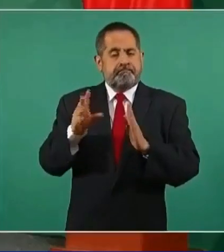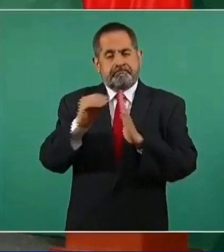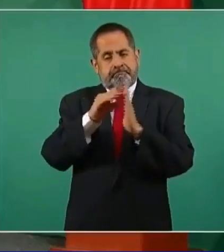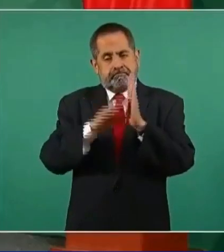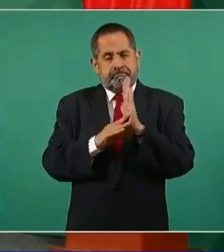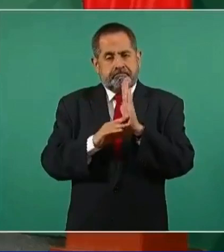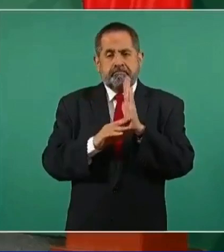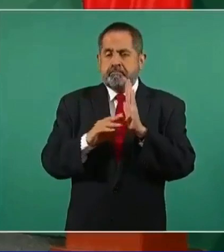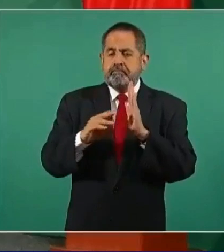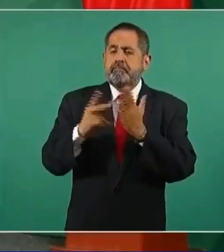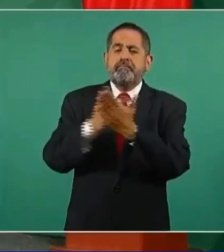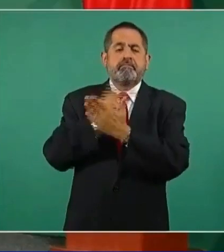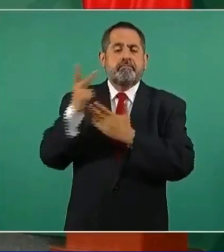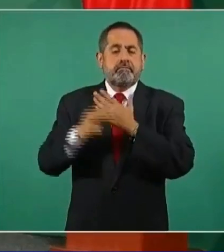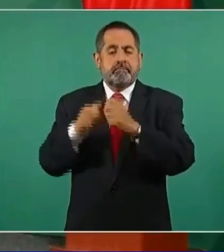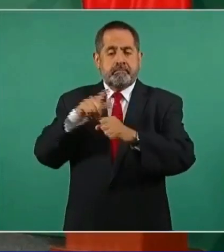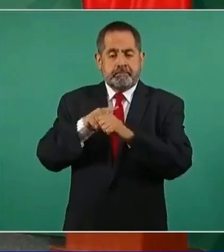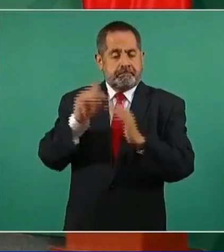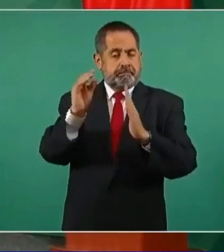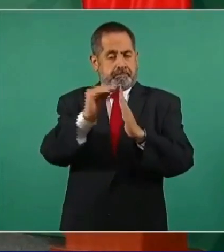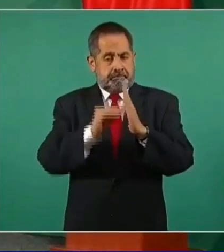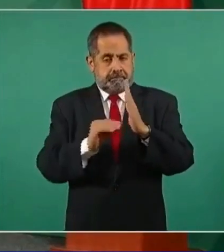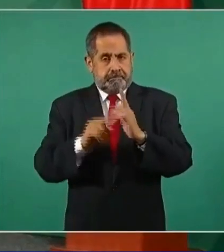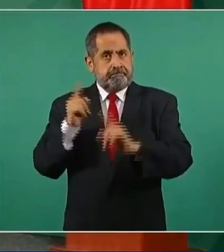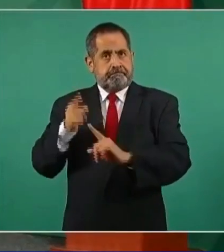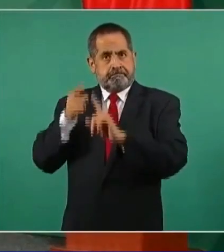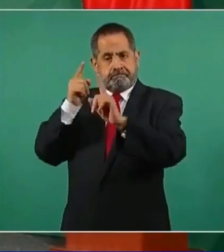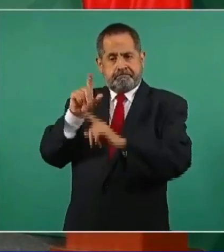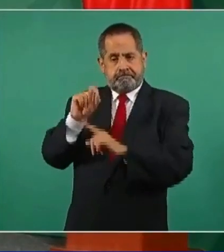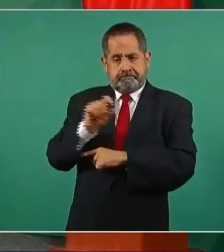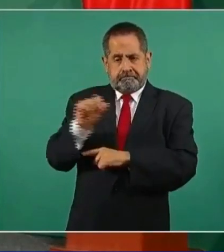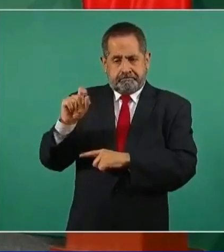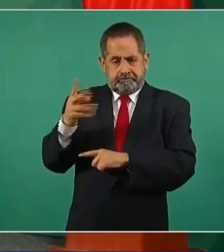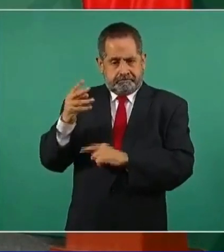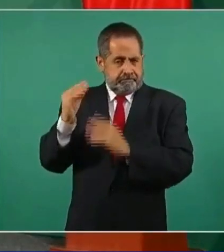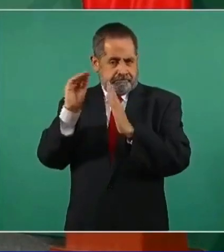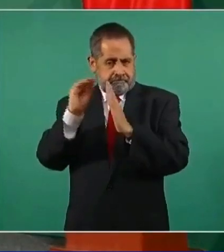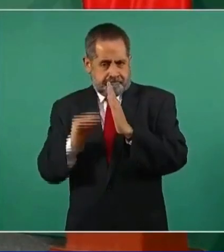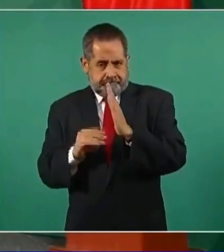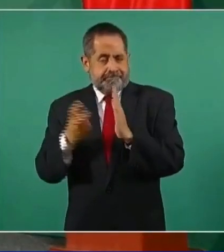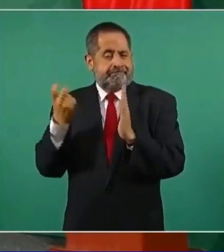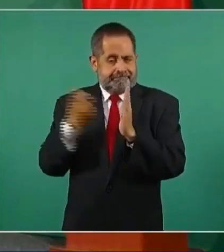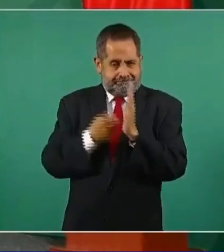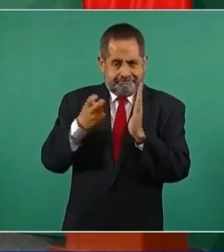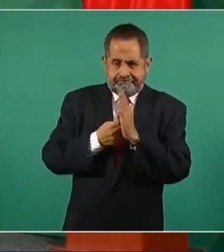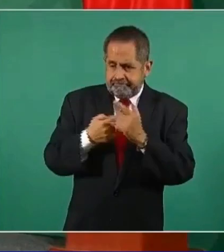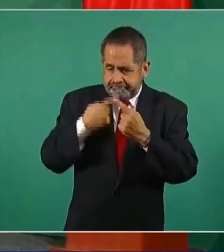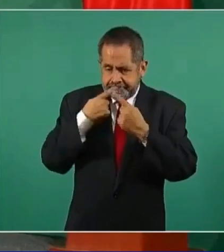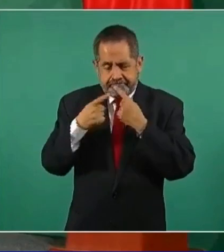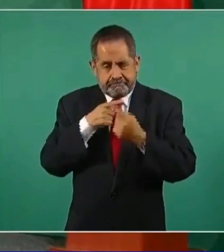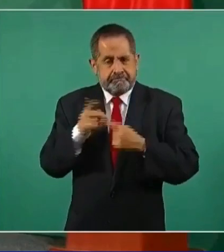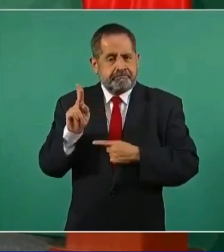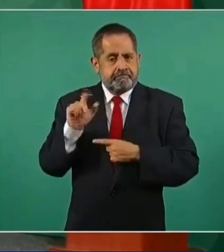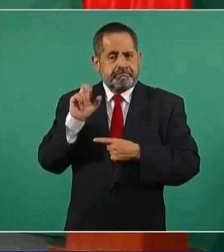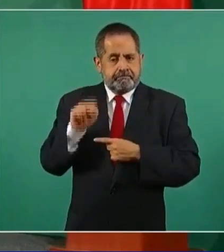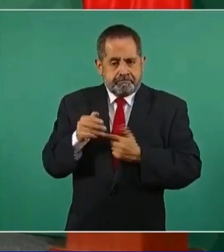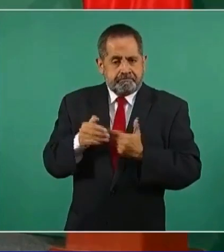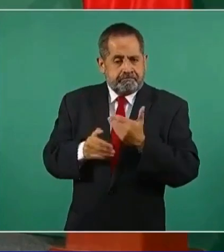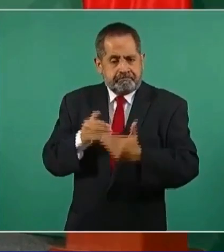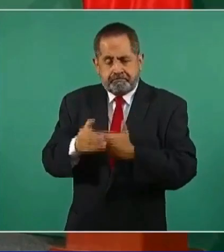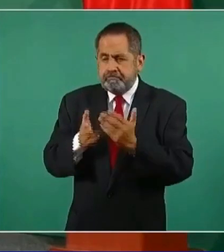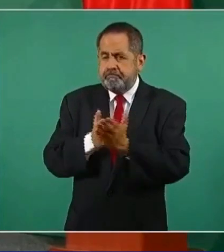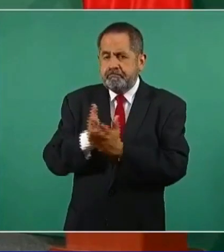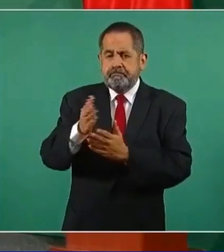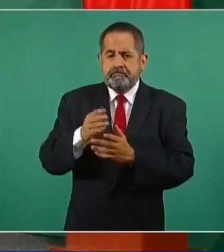la Igualdad entre Mujeres y Hombres 2024, que es la hoja de ruta que estamos siguiendo por todo